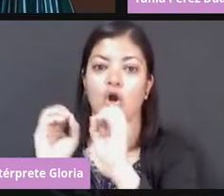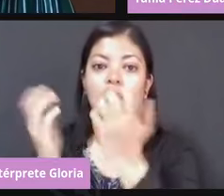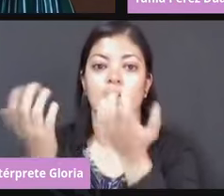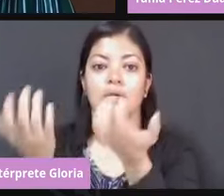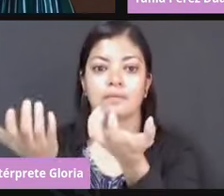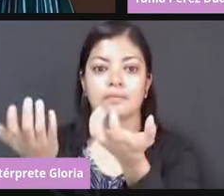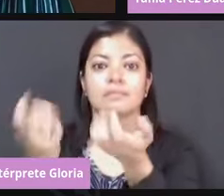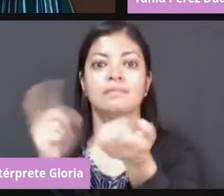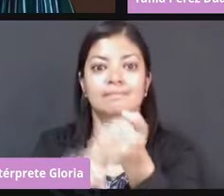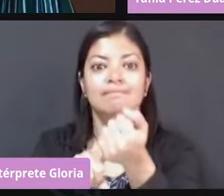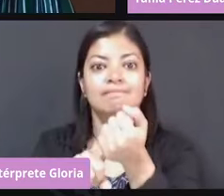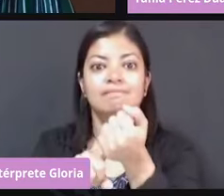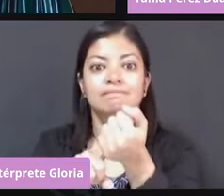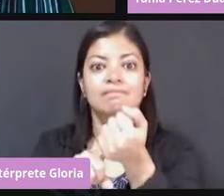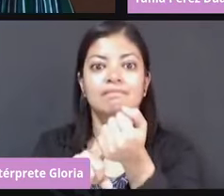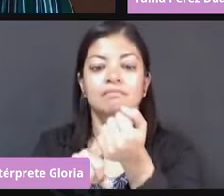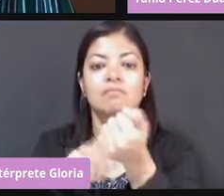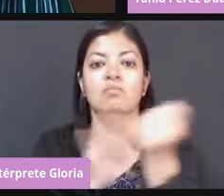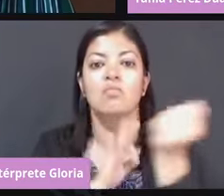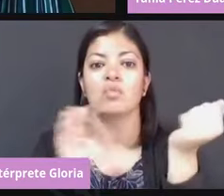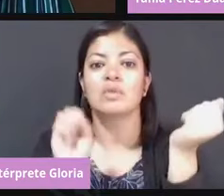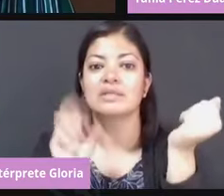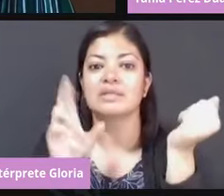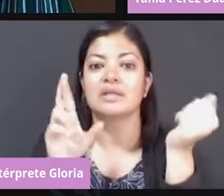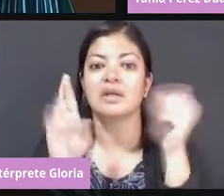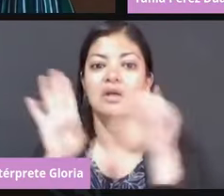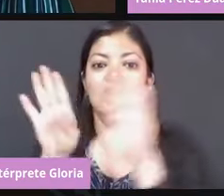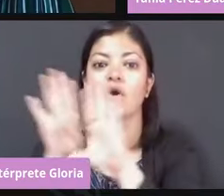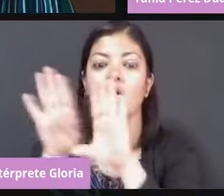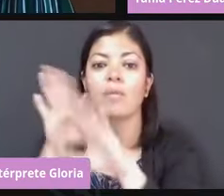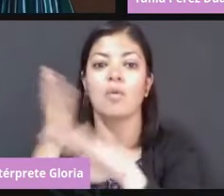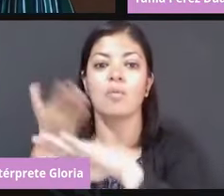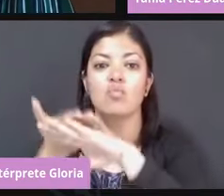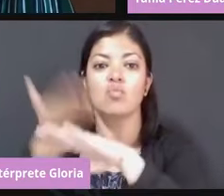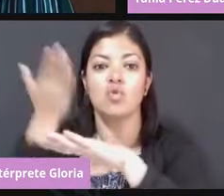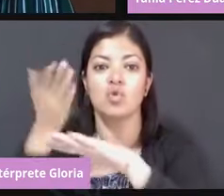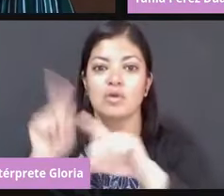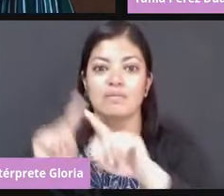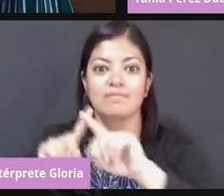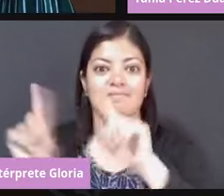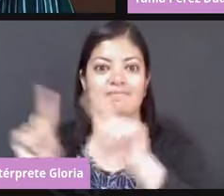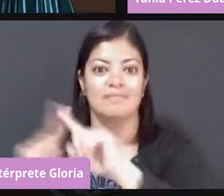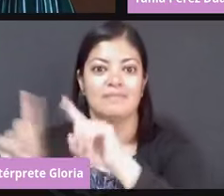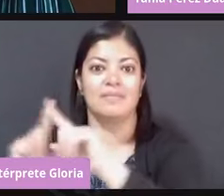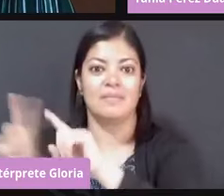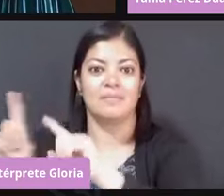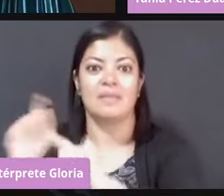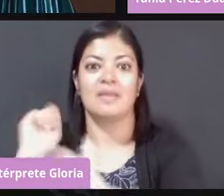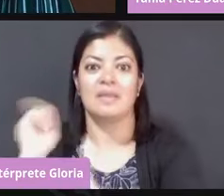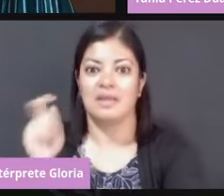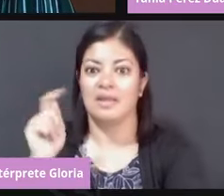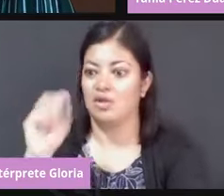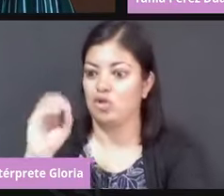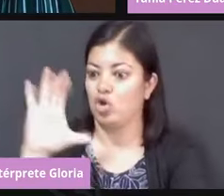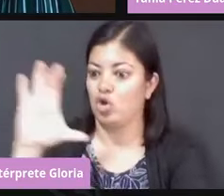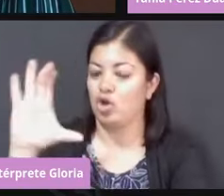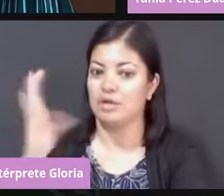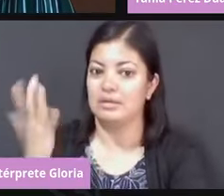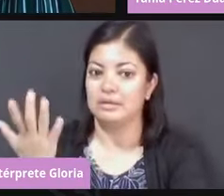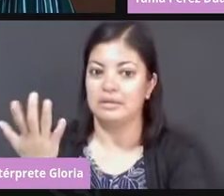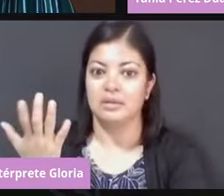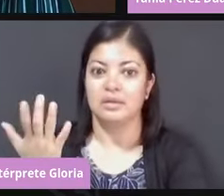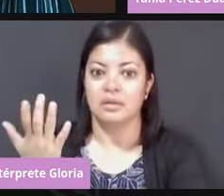sí que pueden estar como muy, muy sesgados en lo que es el TOC como tal.